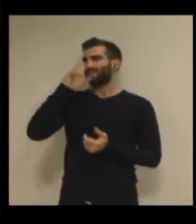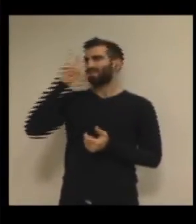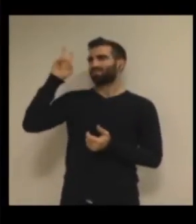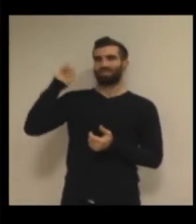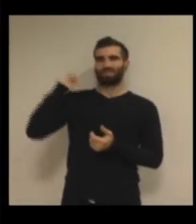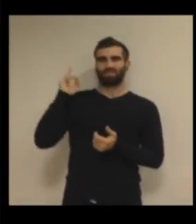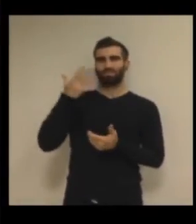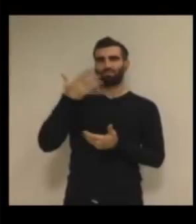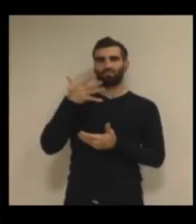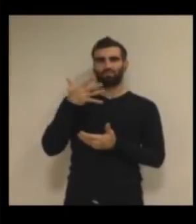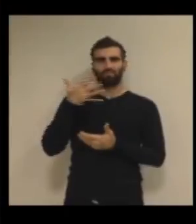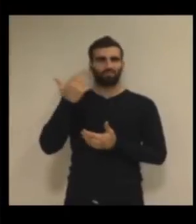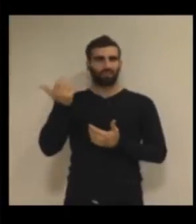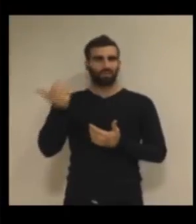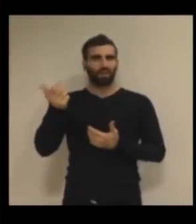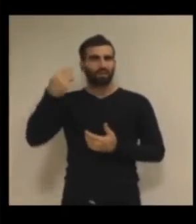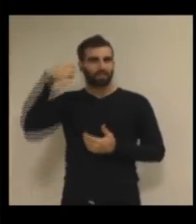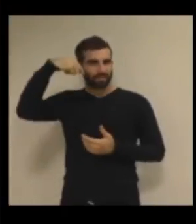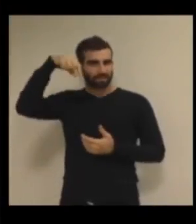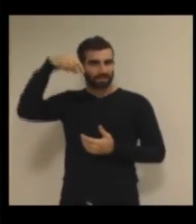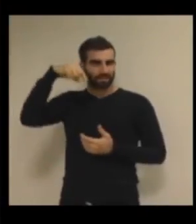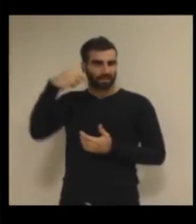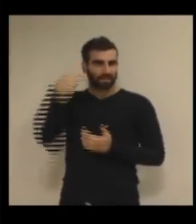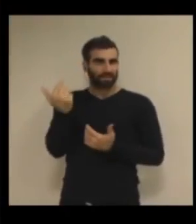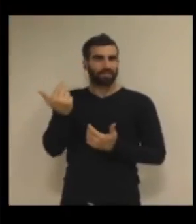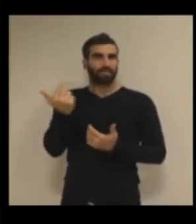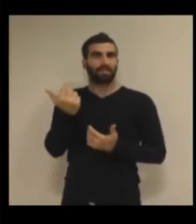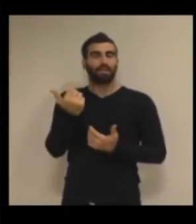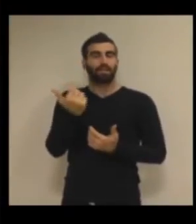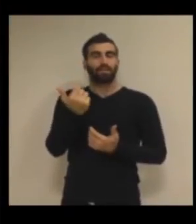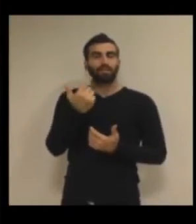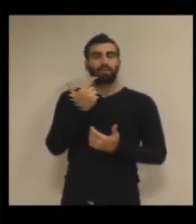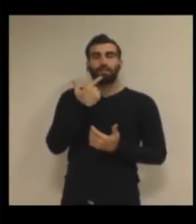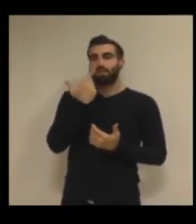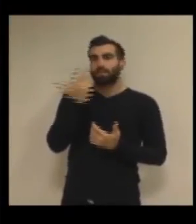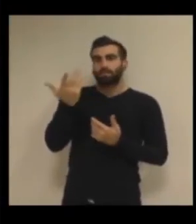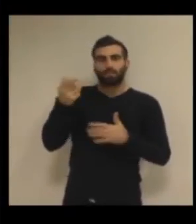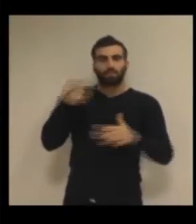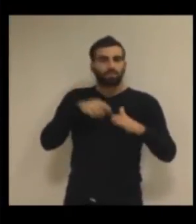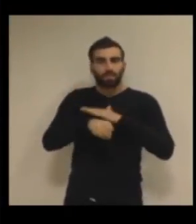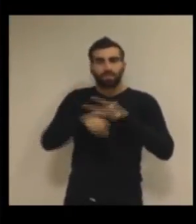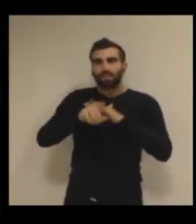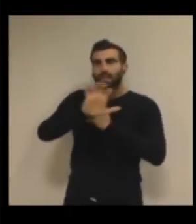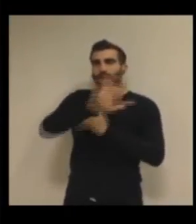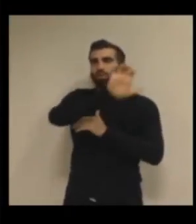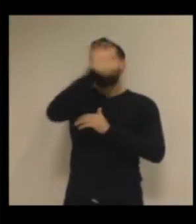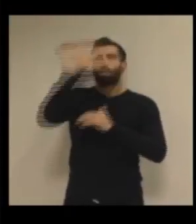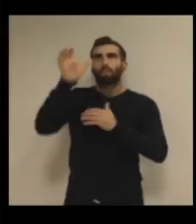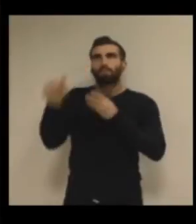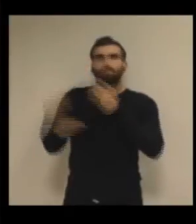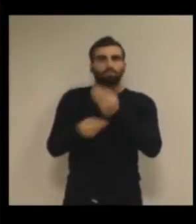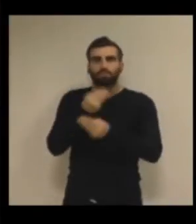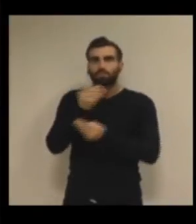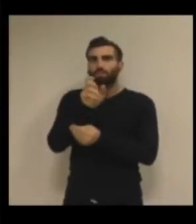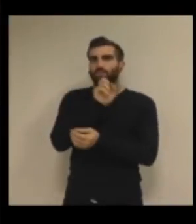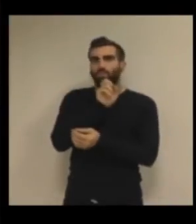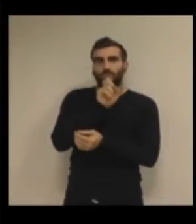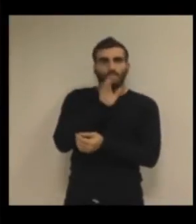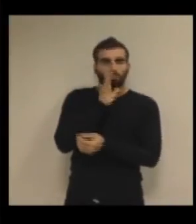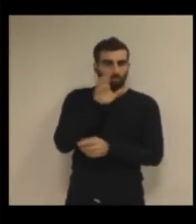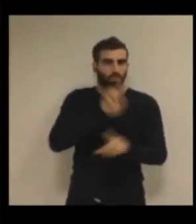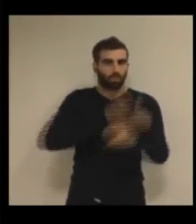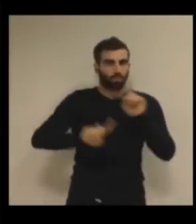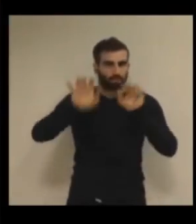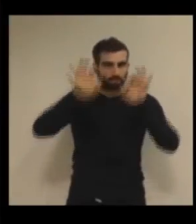tesis doctoral sobre temas de interoperatividad en trámites a escala europea. Es decir, porque el problema está ahí,